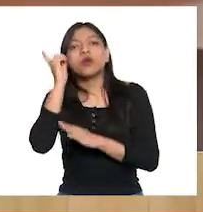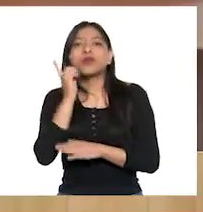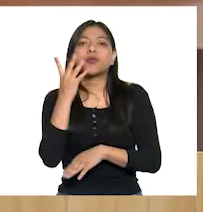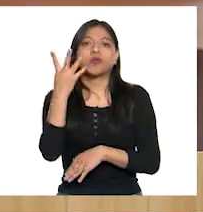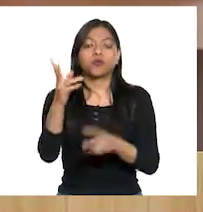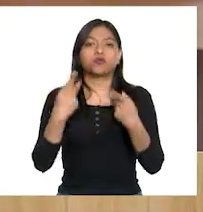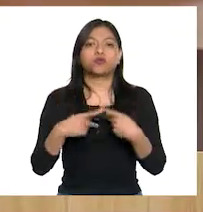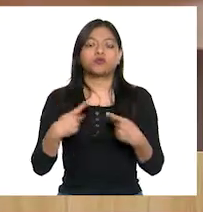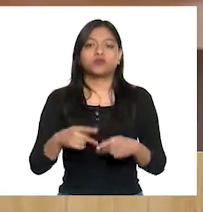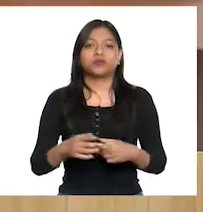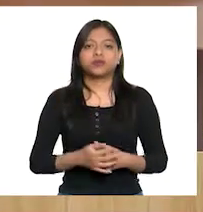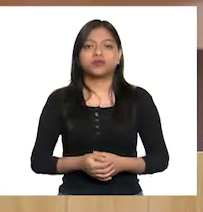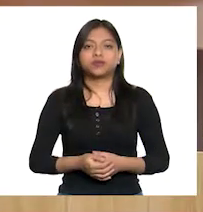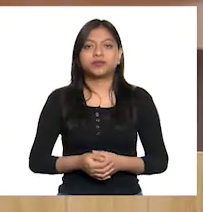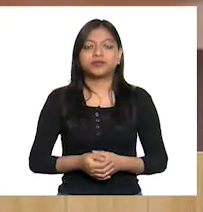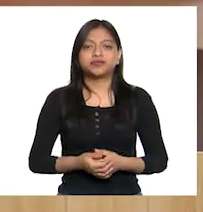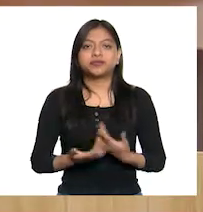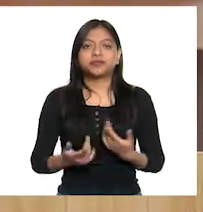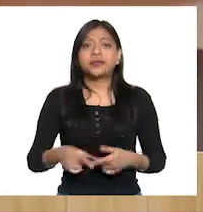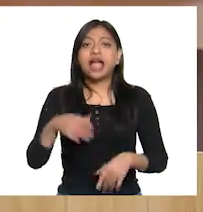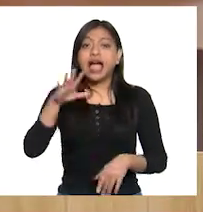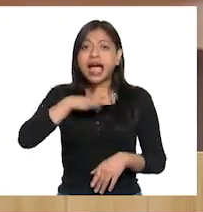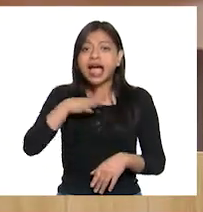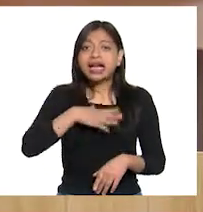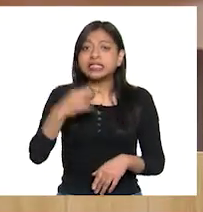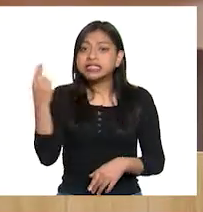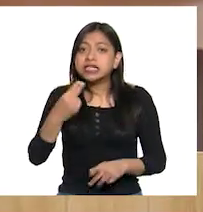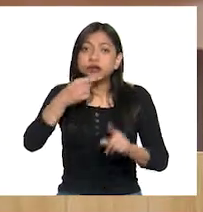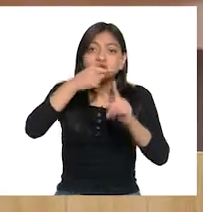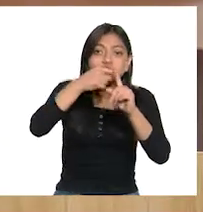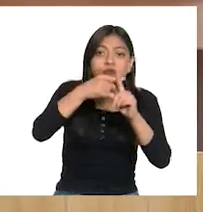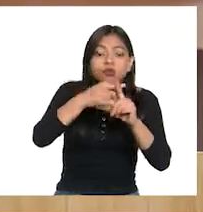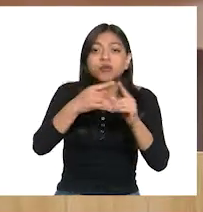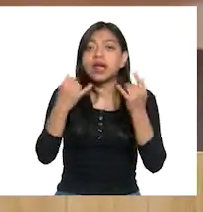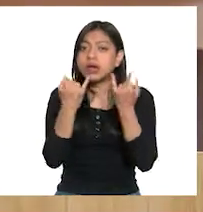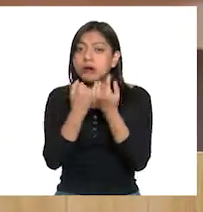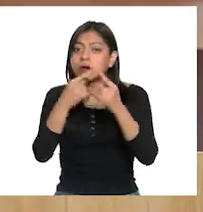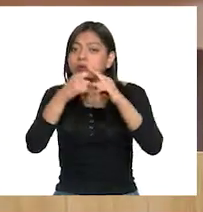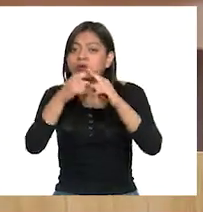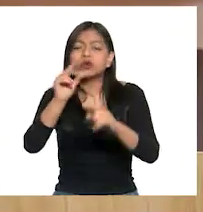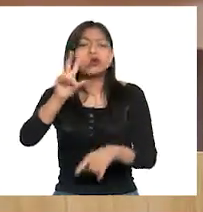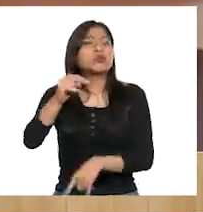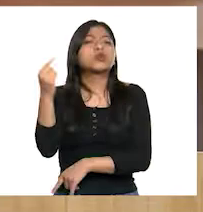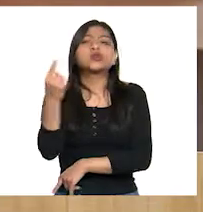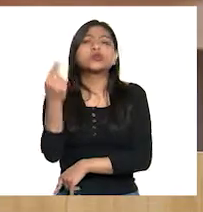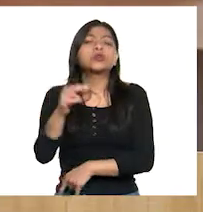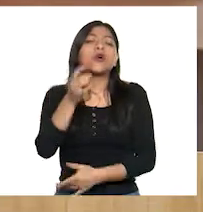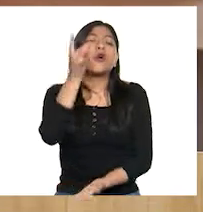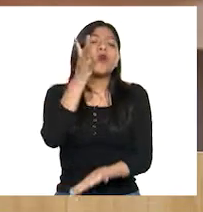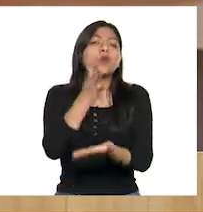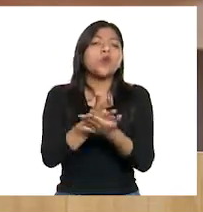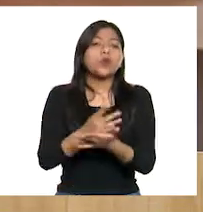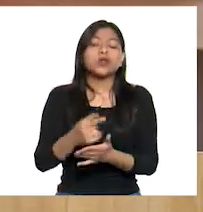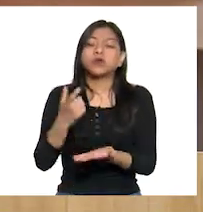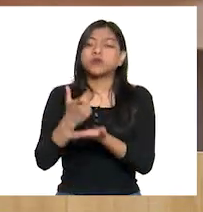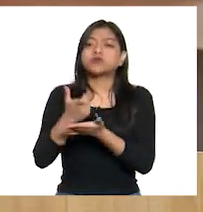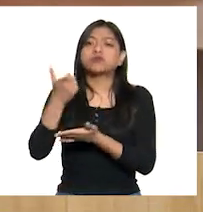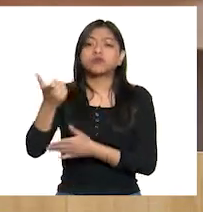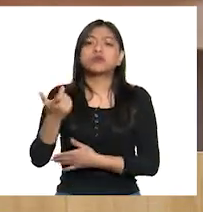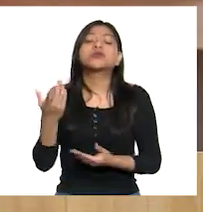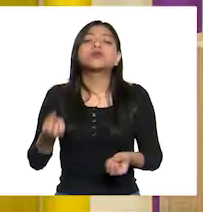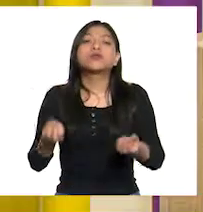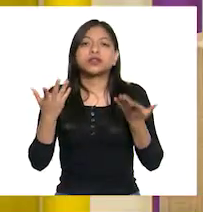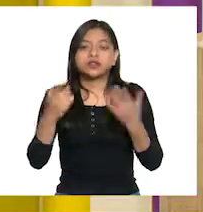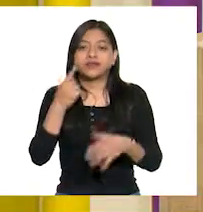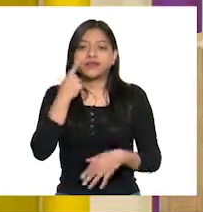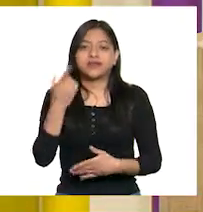ningún cálculo, solo anotar el costo debajo de los 1,200, que es 850. Muy bien,